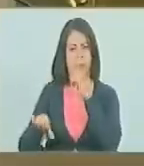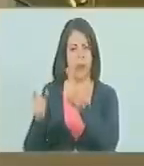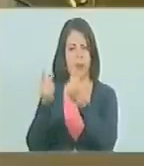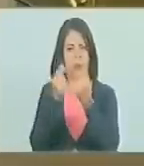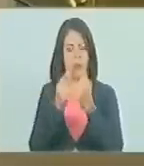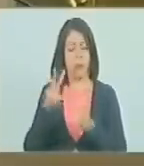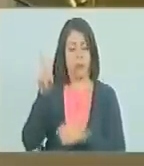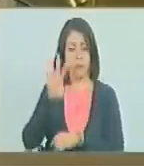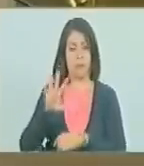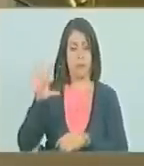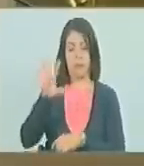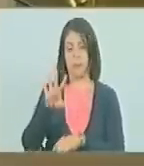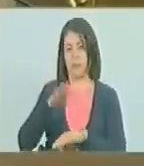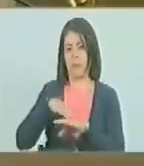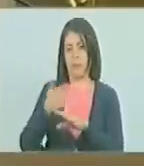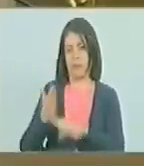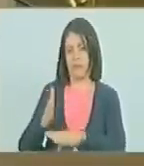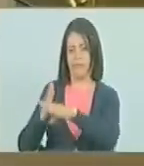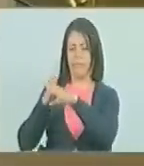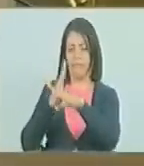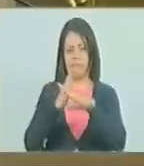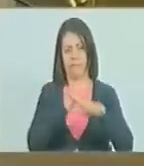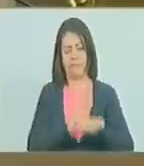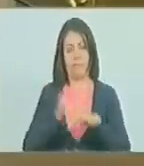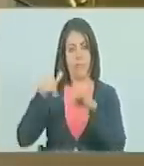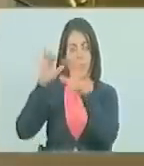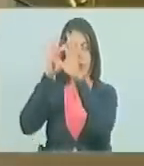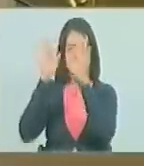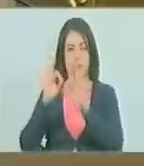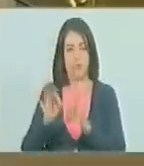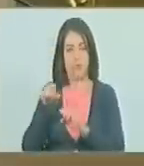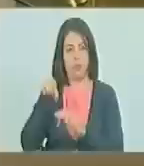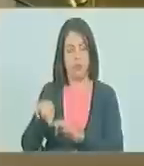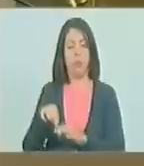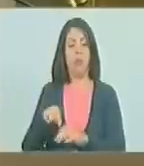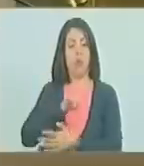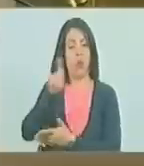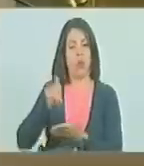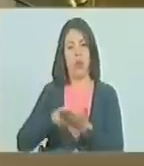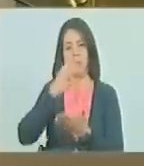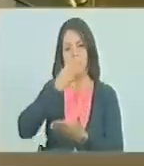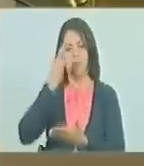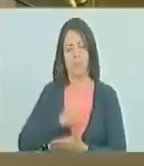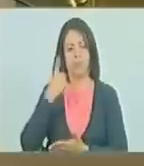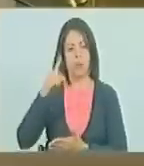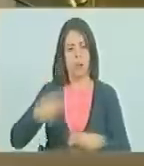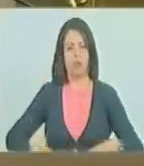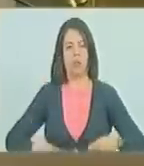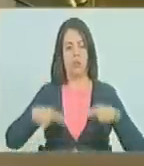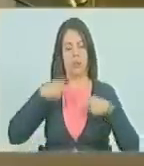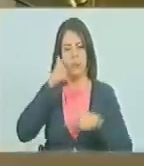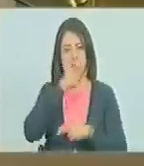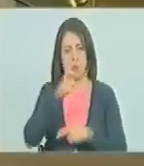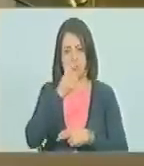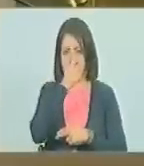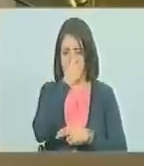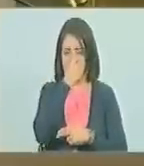economía venezolana, obstaculizando de esta manera la plena garantía de los derechos humanos del